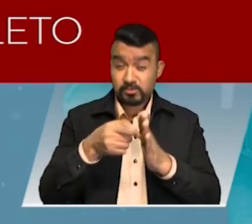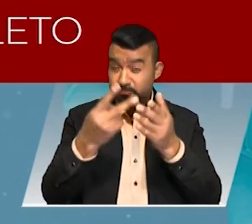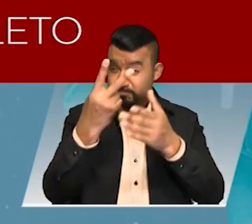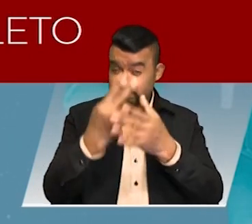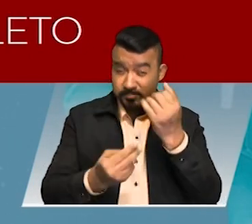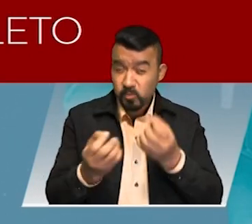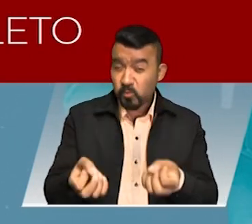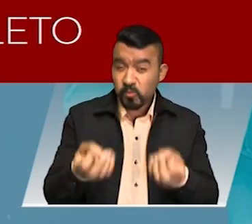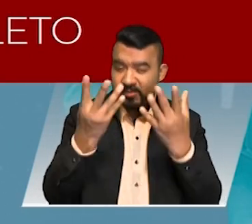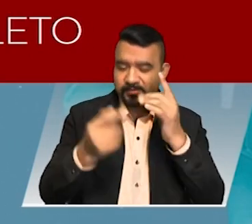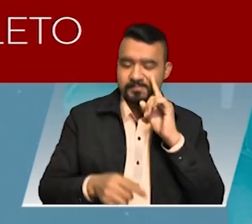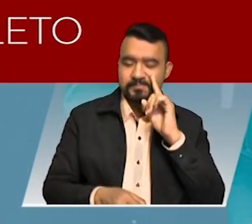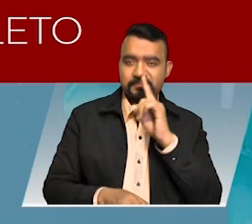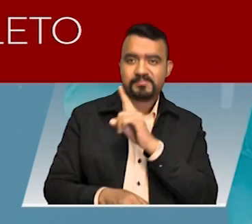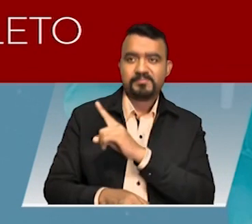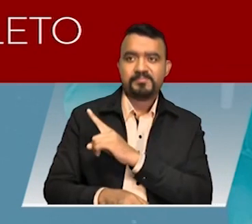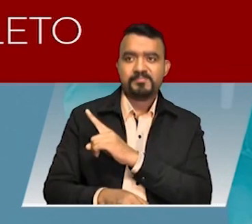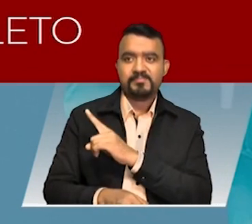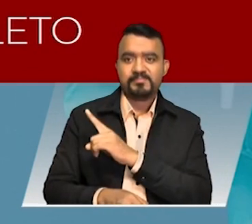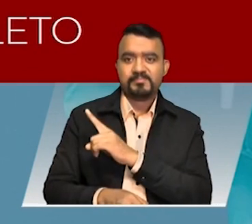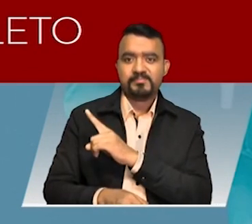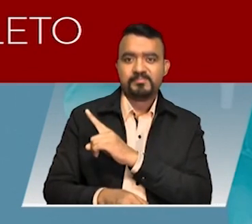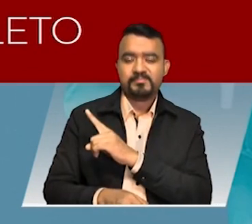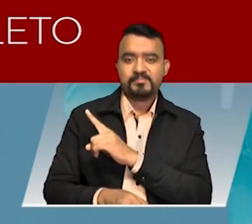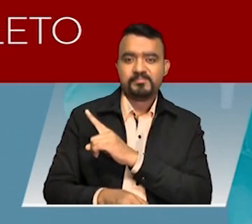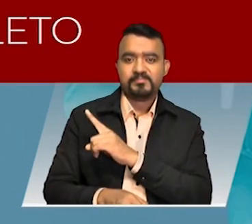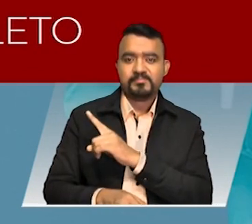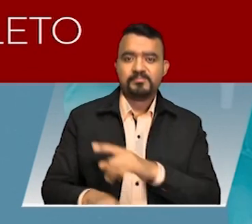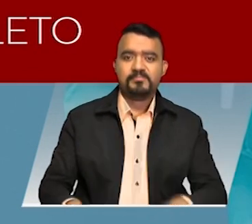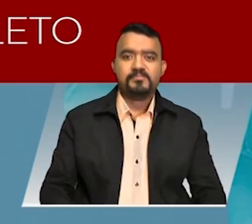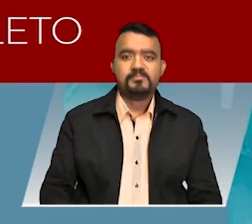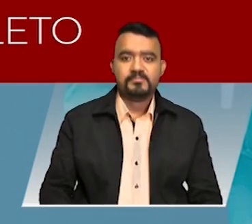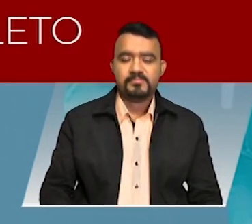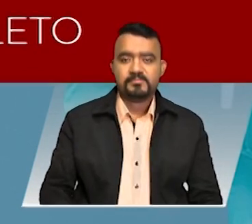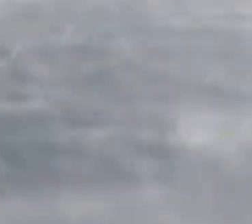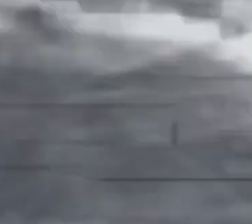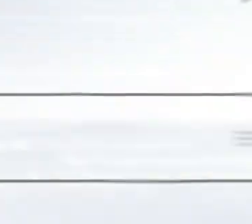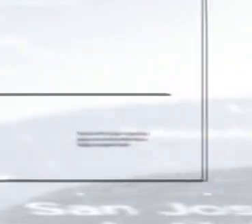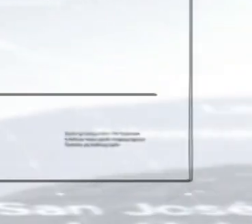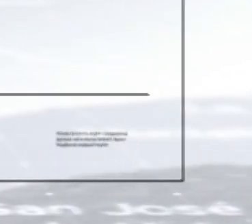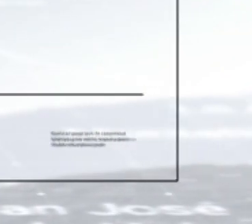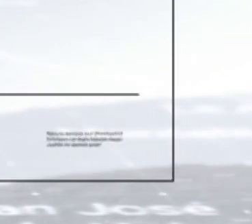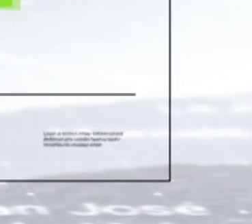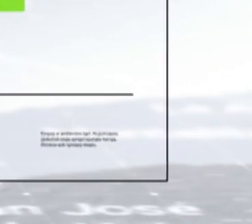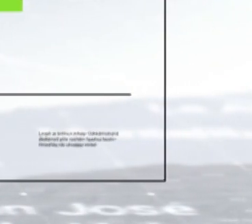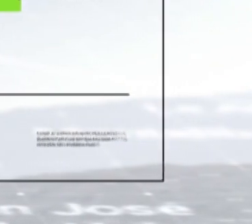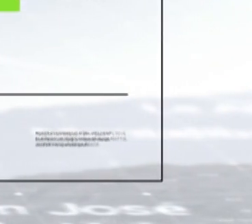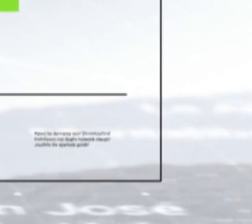2.160.812 personas están inmunizadas contra el coronavirus en el territorio antioqueño.